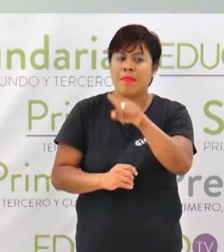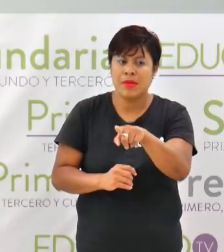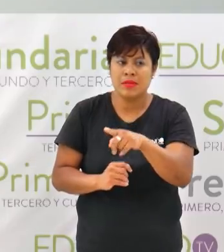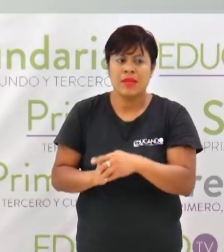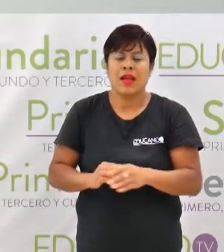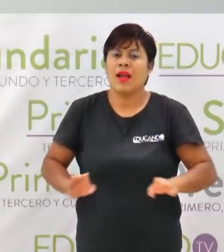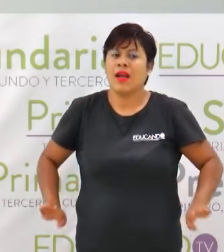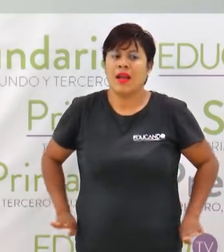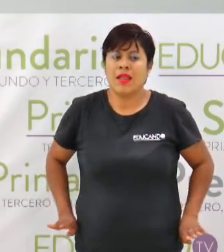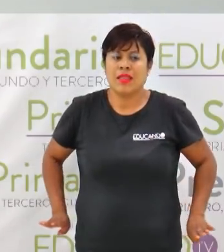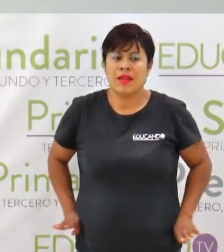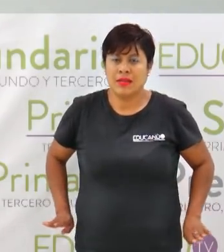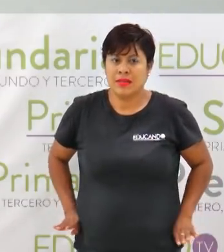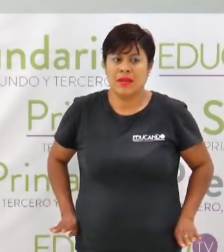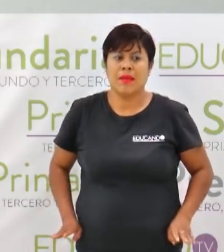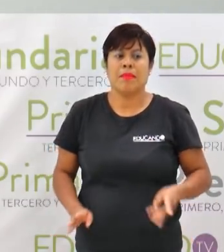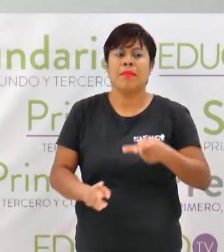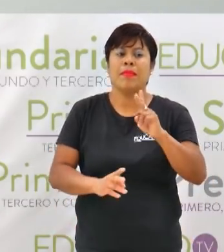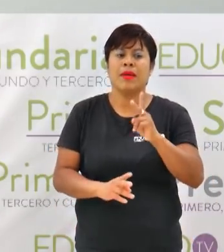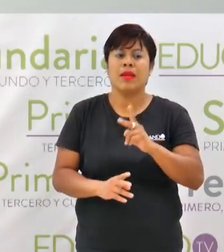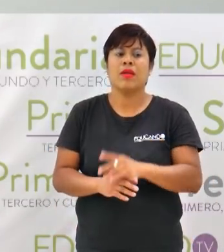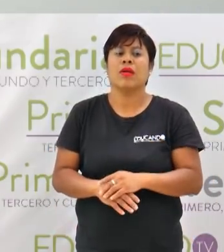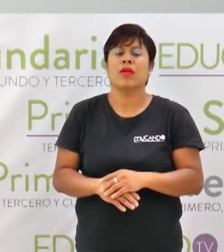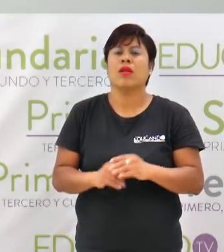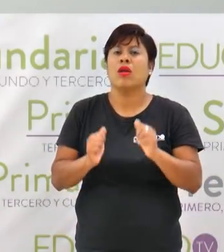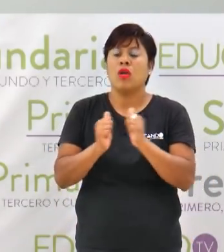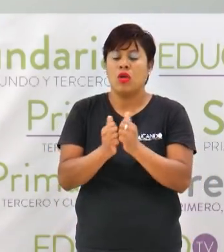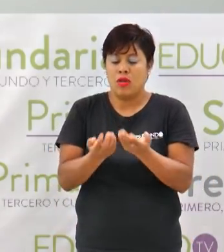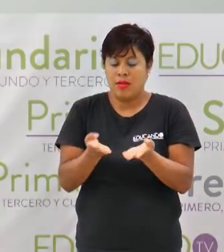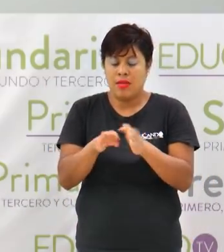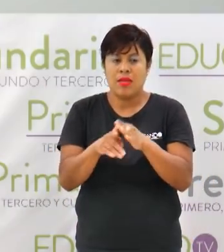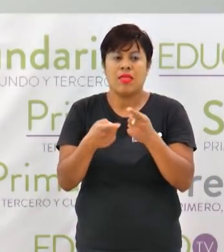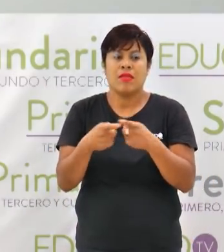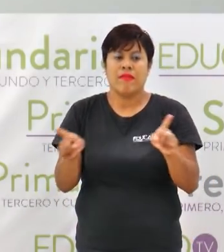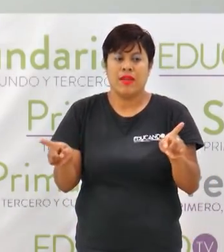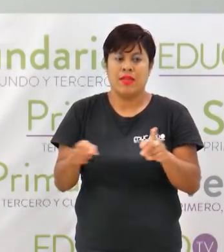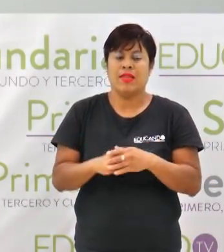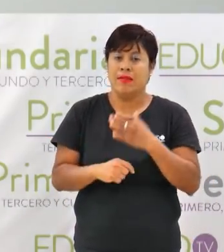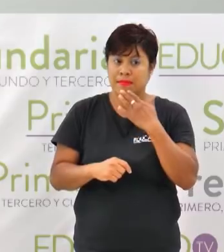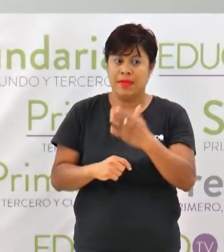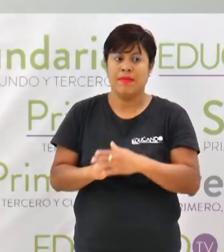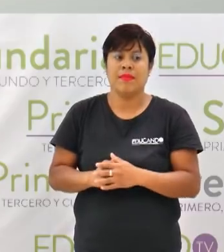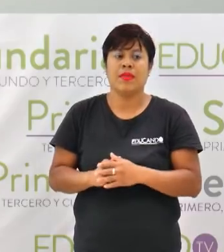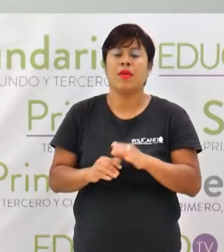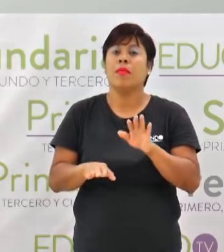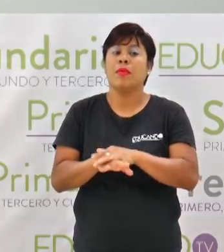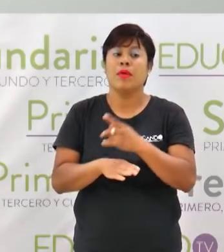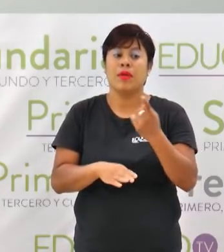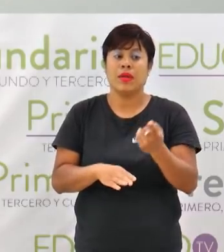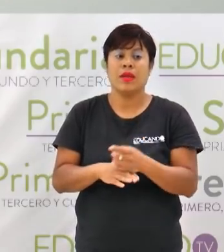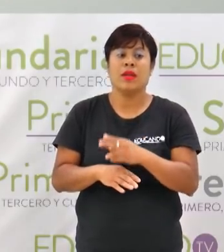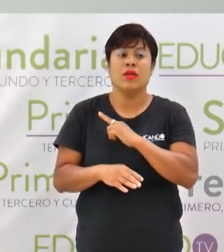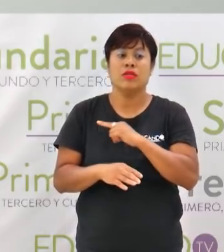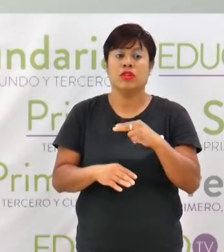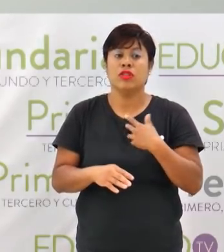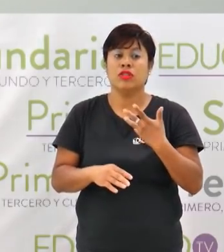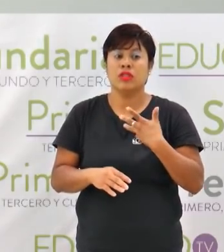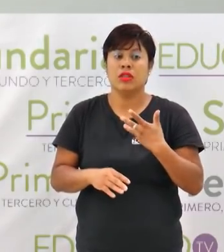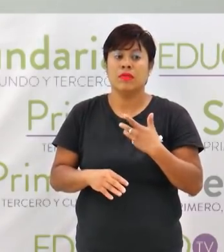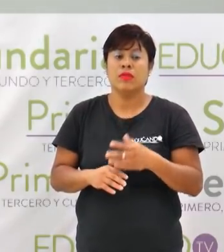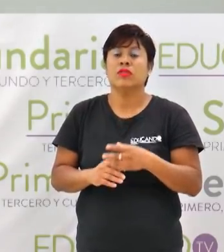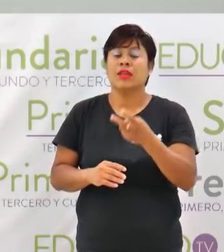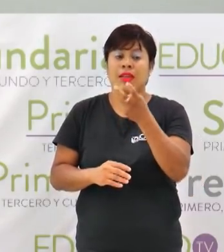misma característica, pero con un doblez diferente, ¿bien? Porque vamos a tener